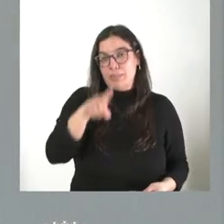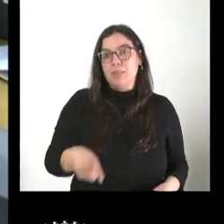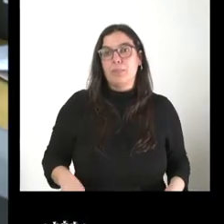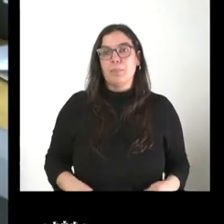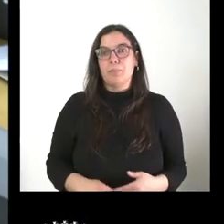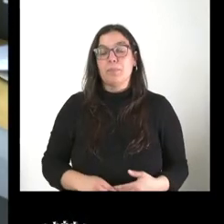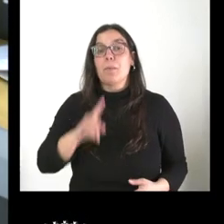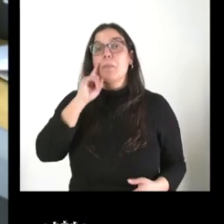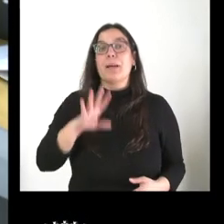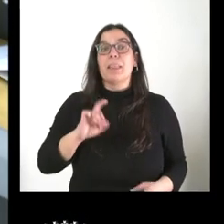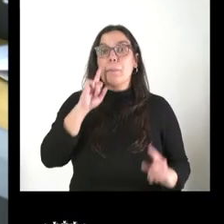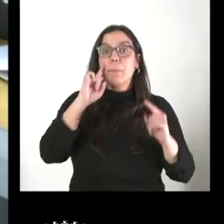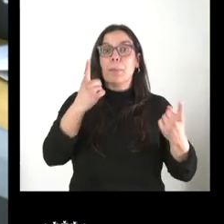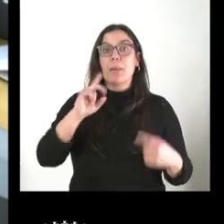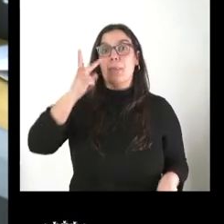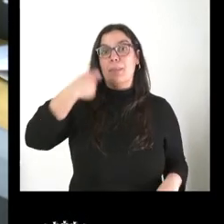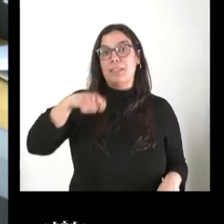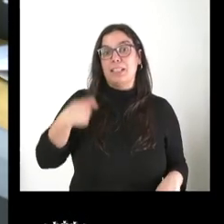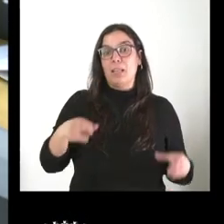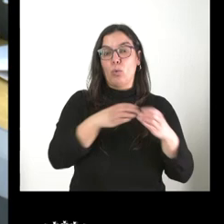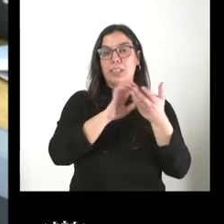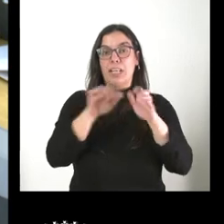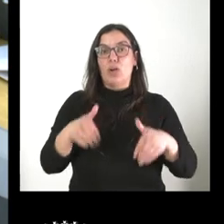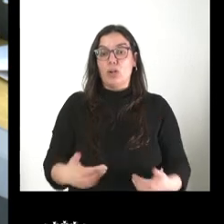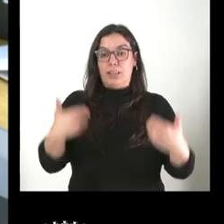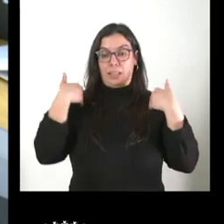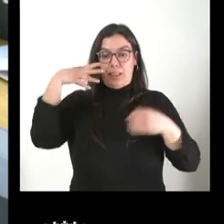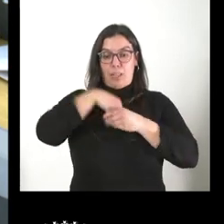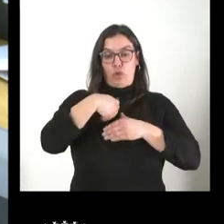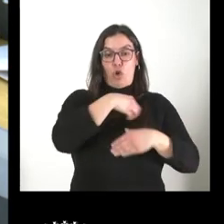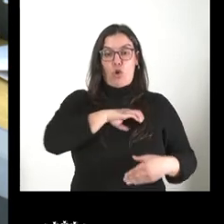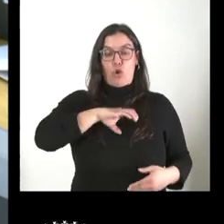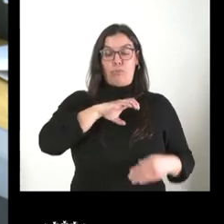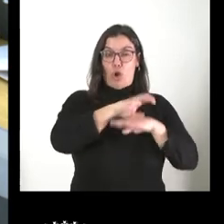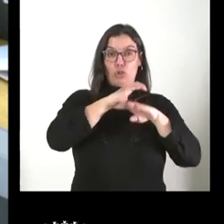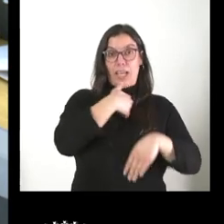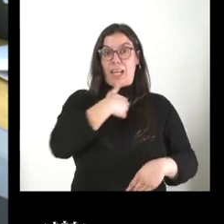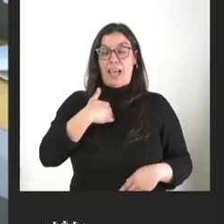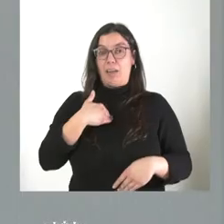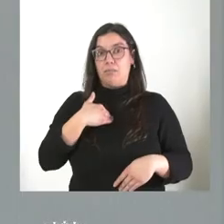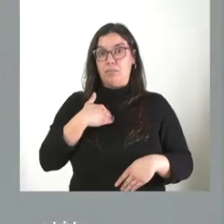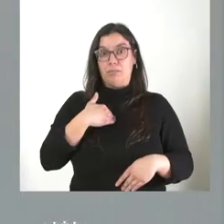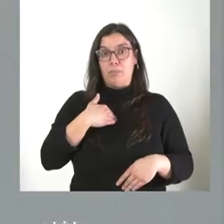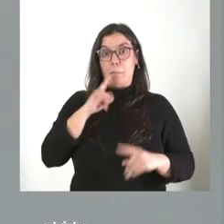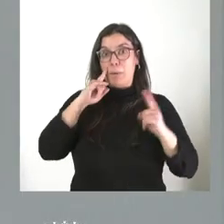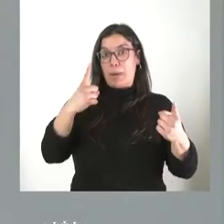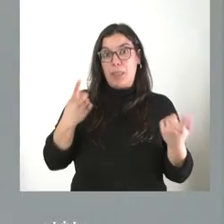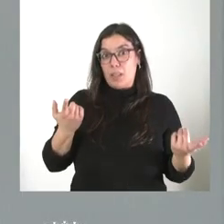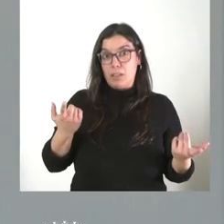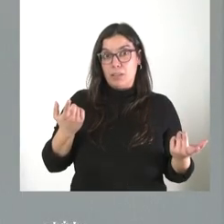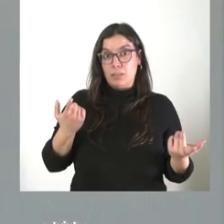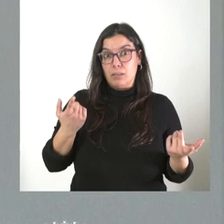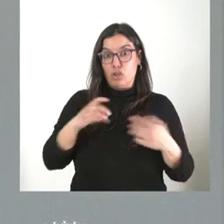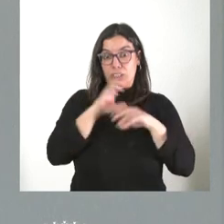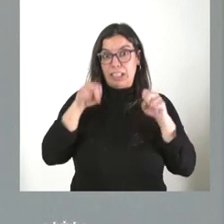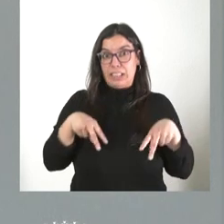que es la primera vez que un vicepresidente de la junta no ASUME ninguna consejería también no Pues creo que no fíjese creo